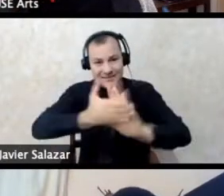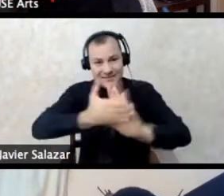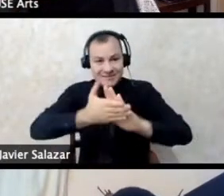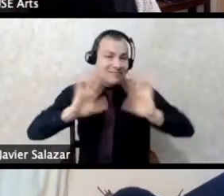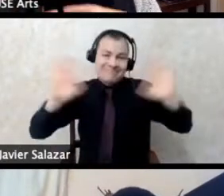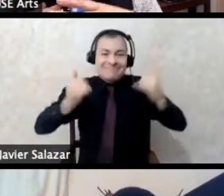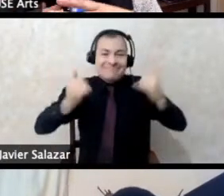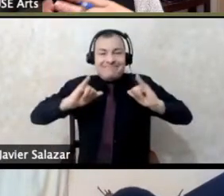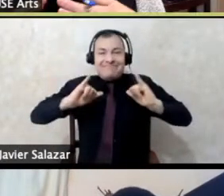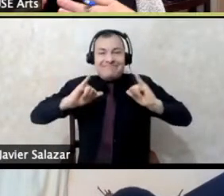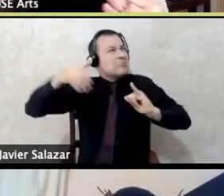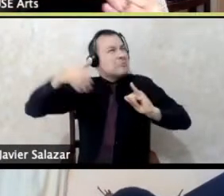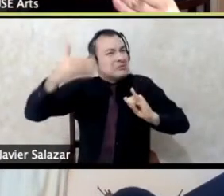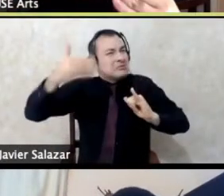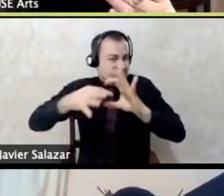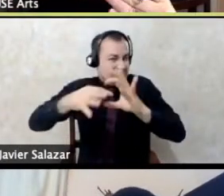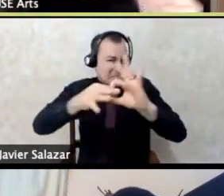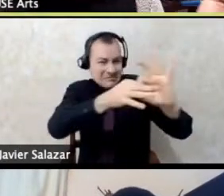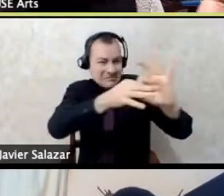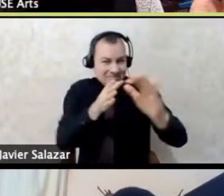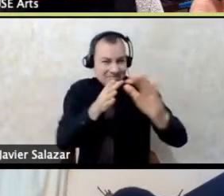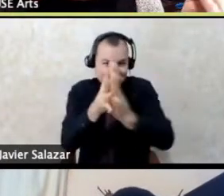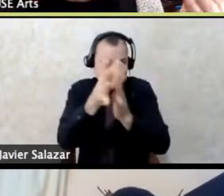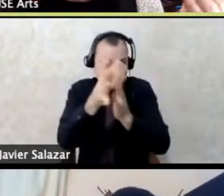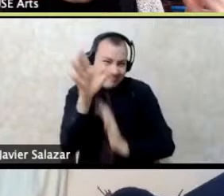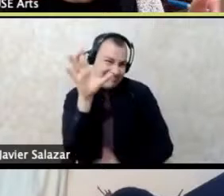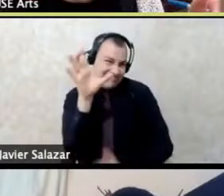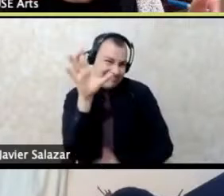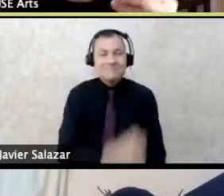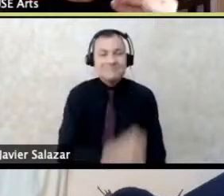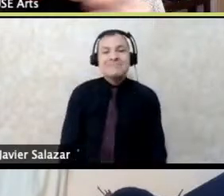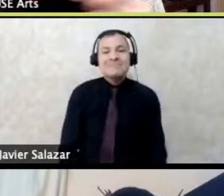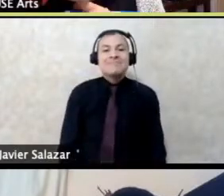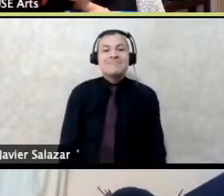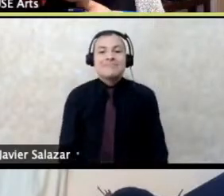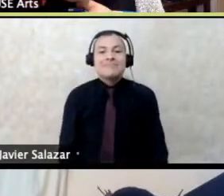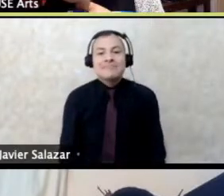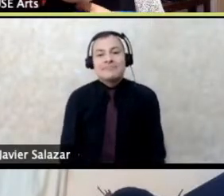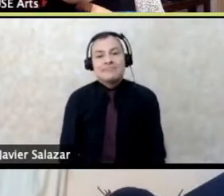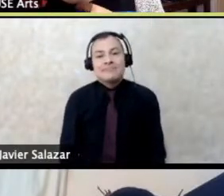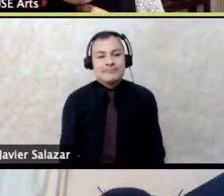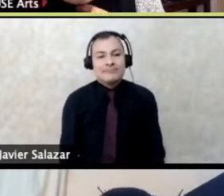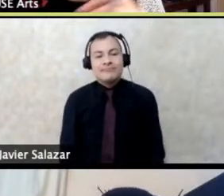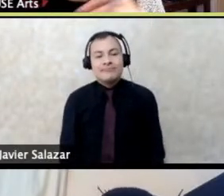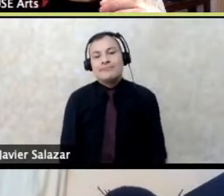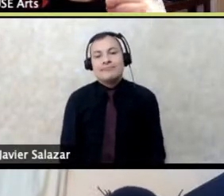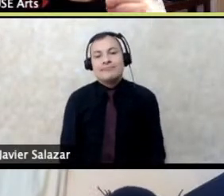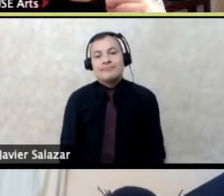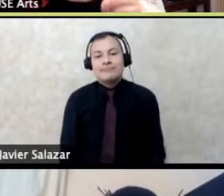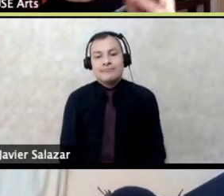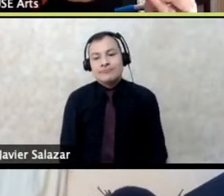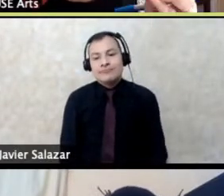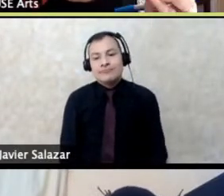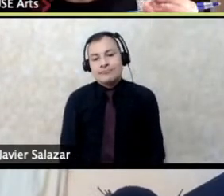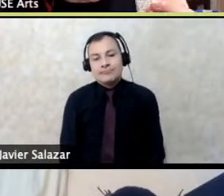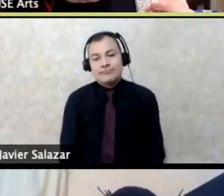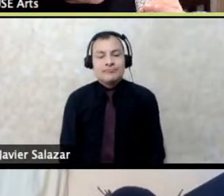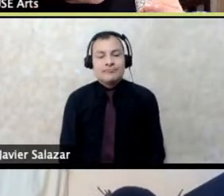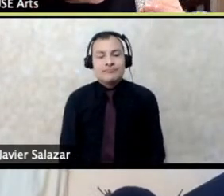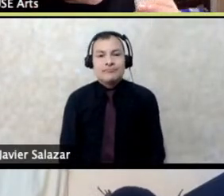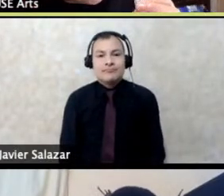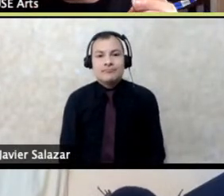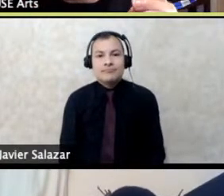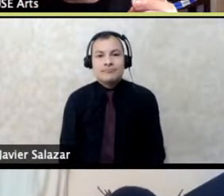that line of music, I want to focus in my personal process. I started the music in